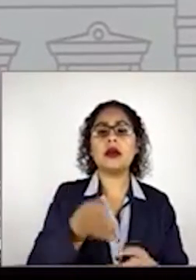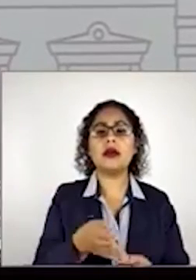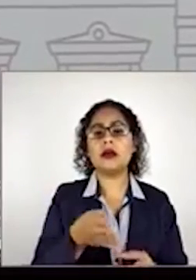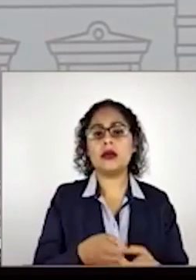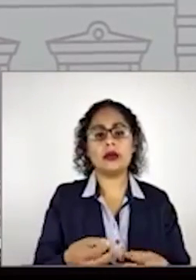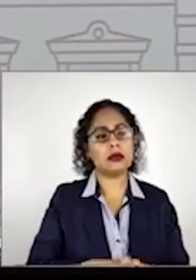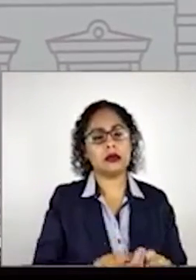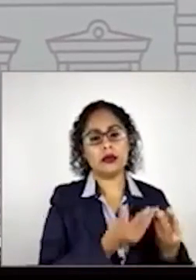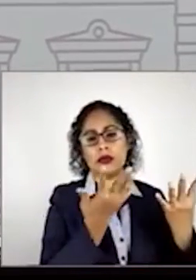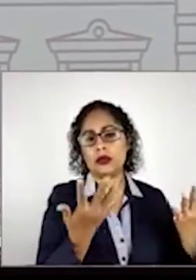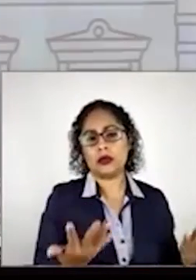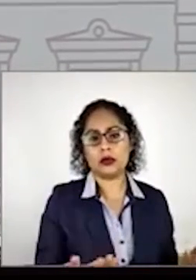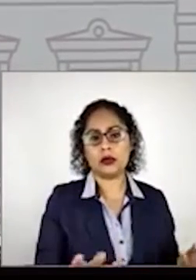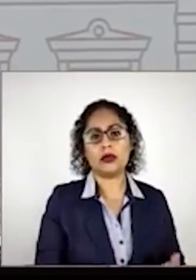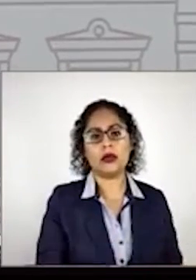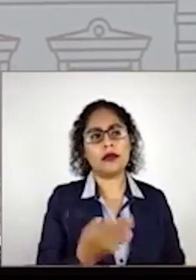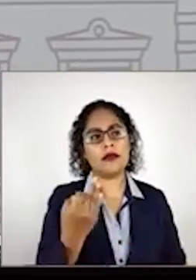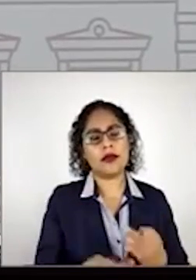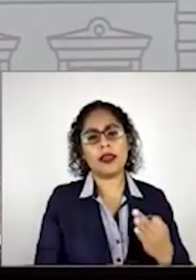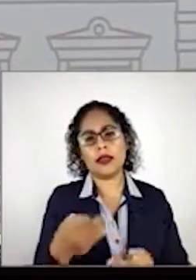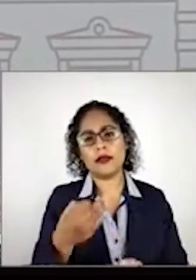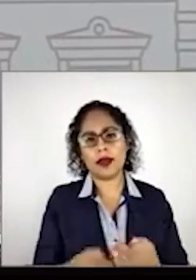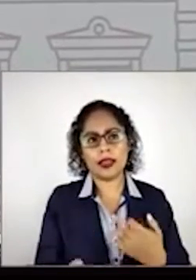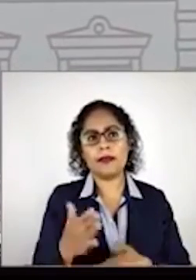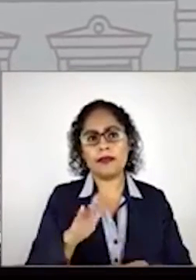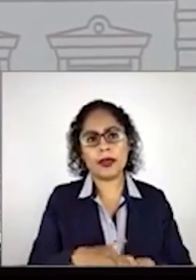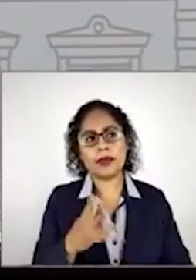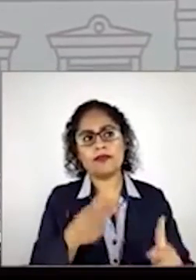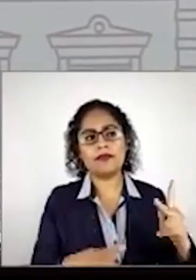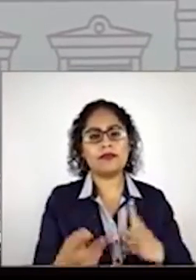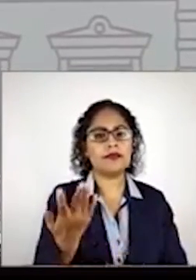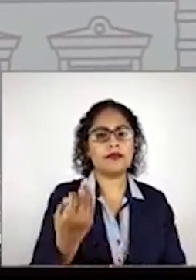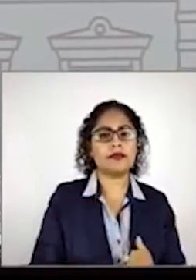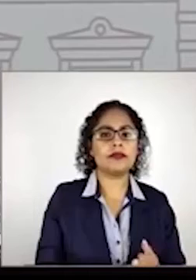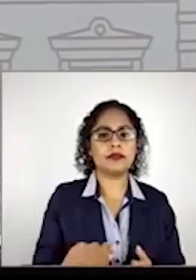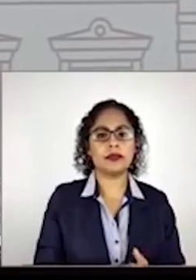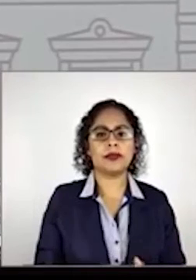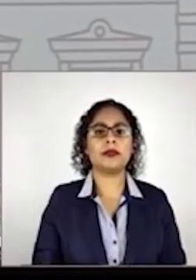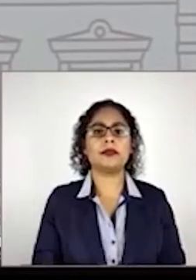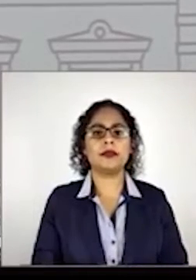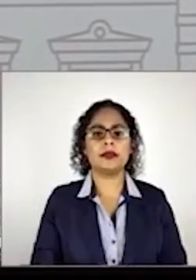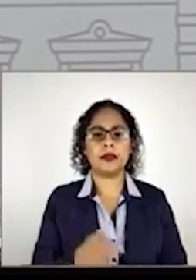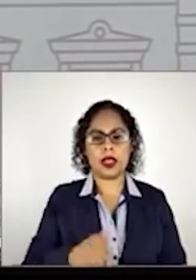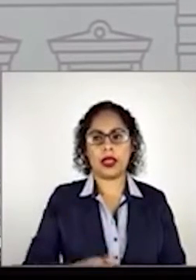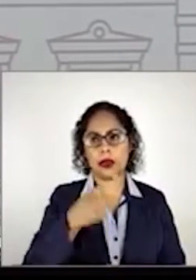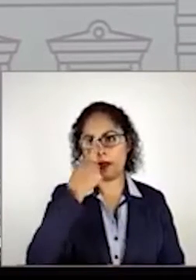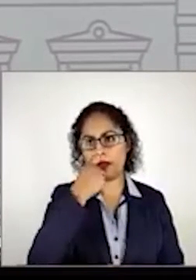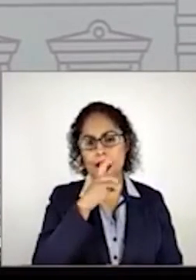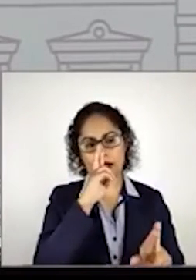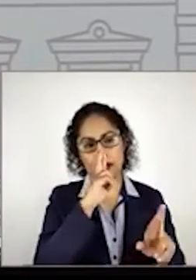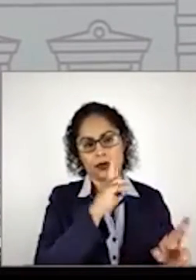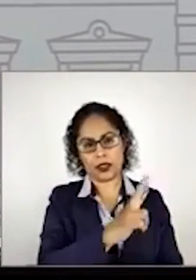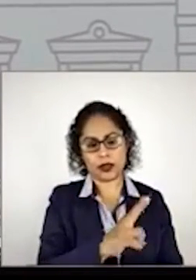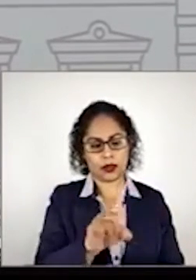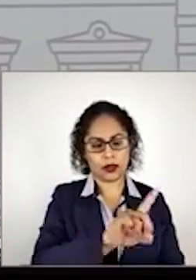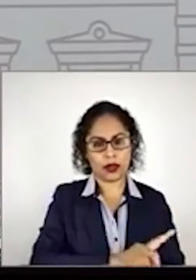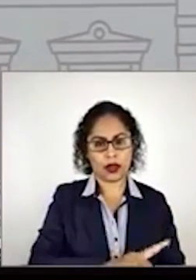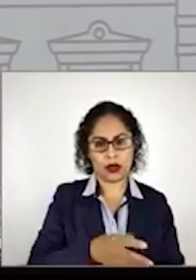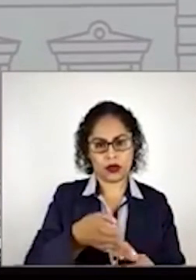muchos, faltan también muchos más, nos encontramos aquí para honrar su